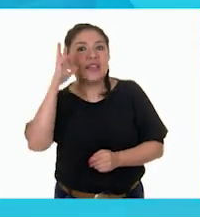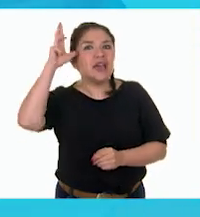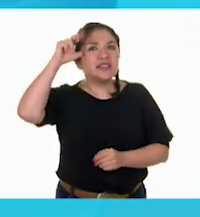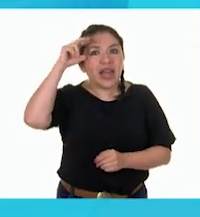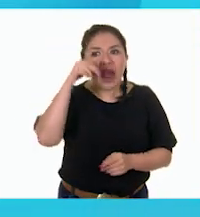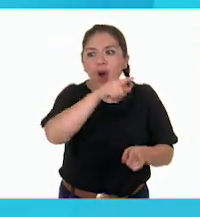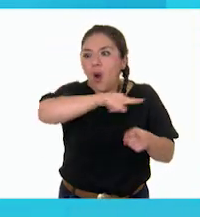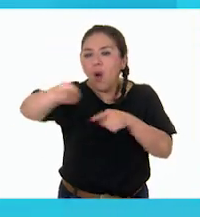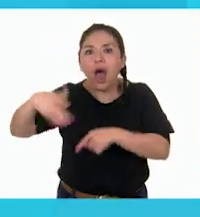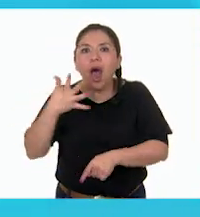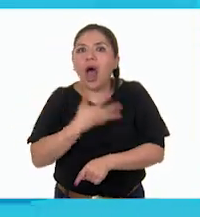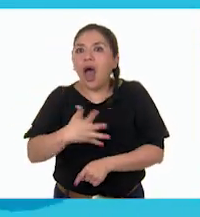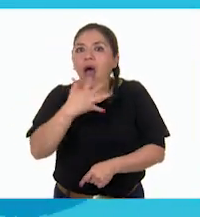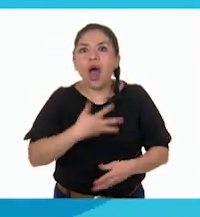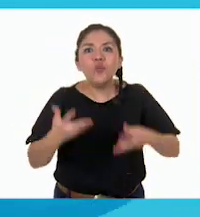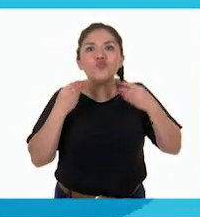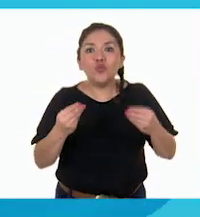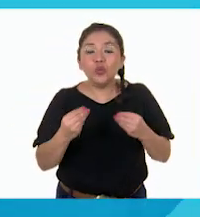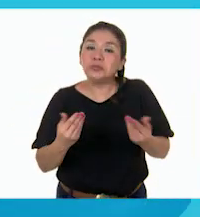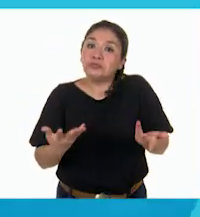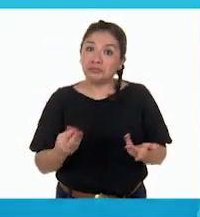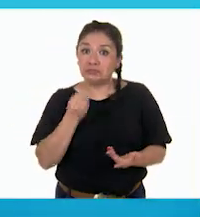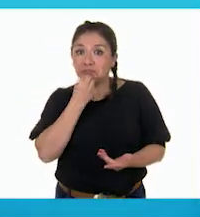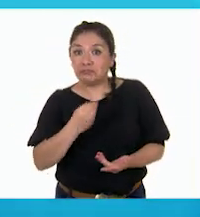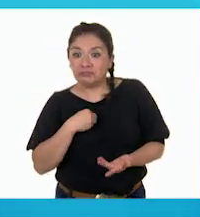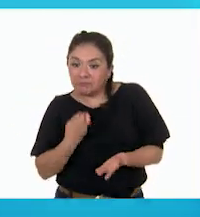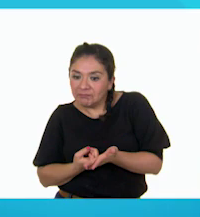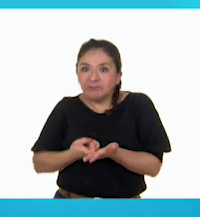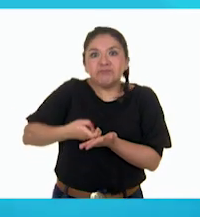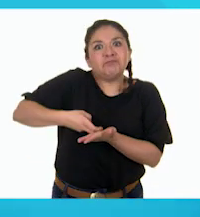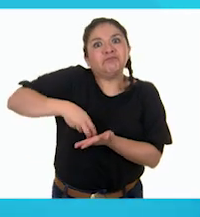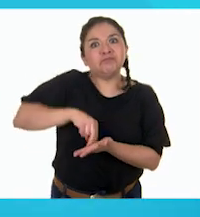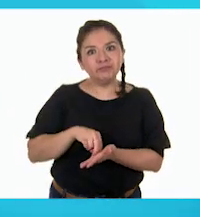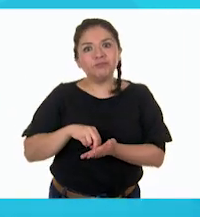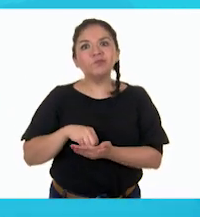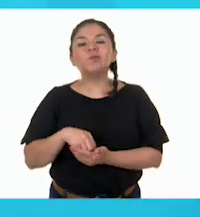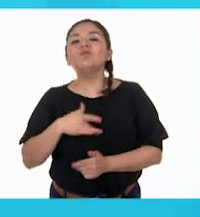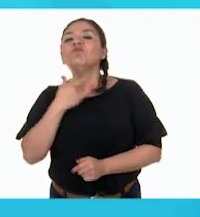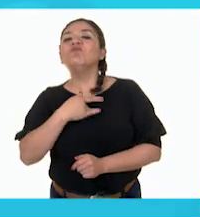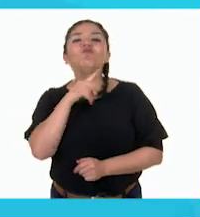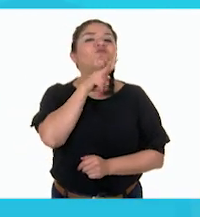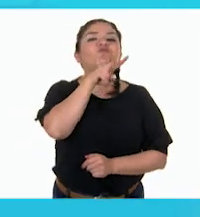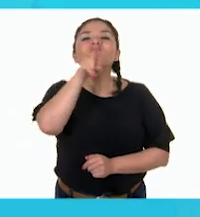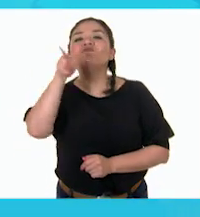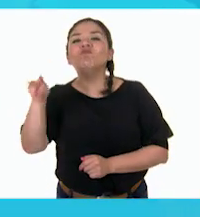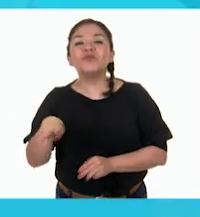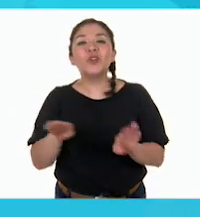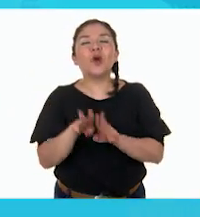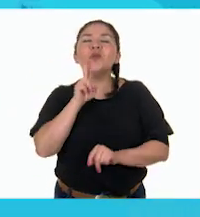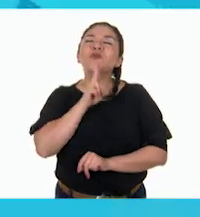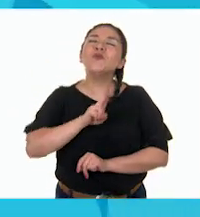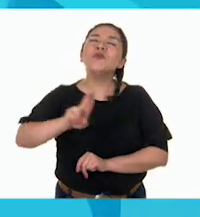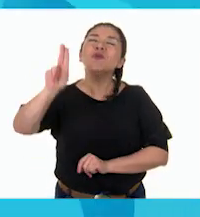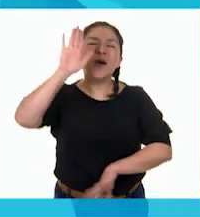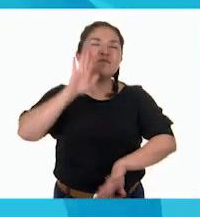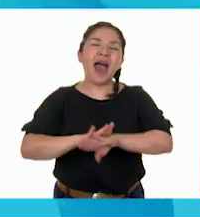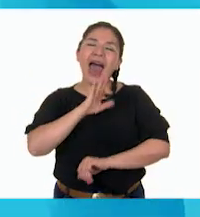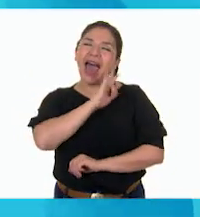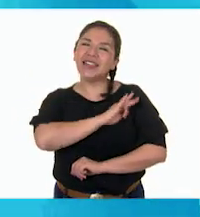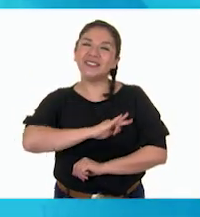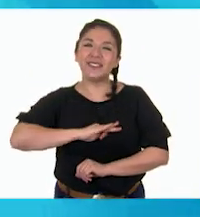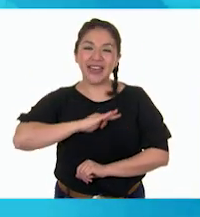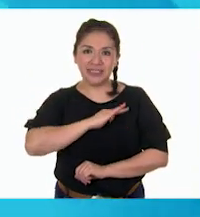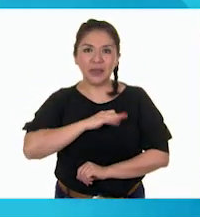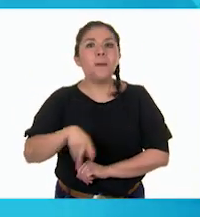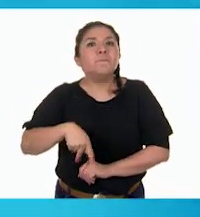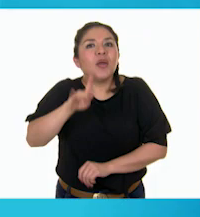zanahorias frescas. Así que se levantó sobre las patas traseras, estirando el hocico y soltando un silbido de alegría. Pero,